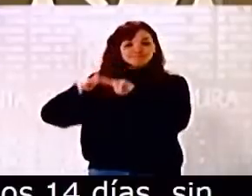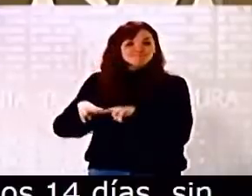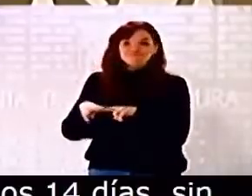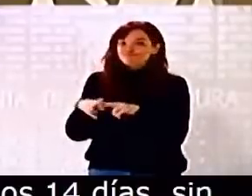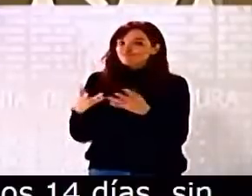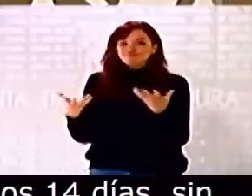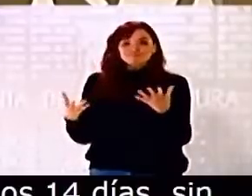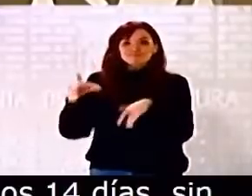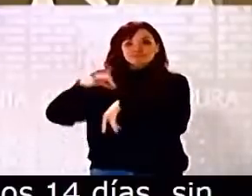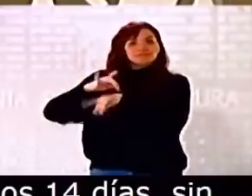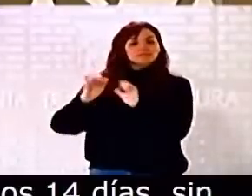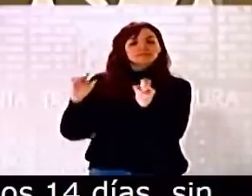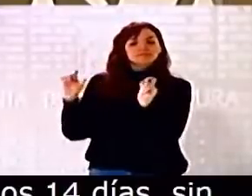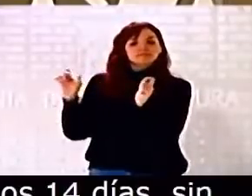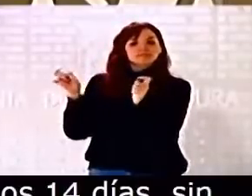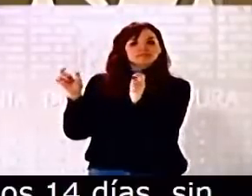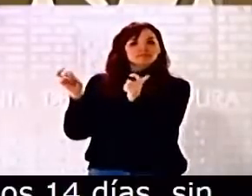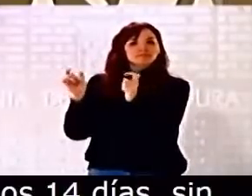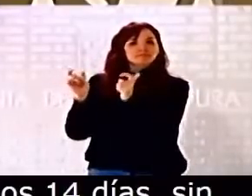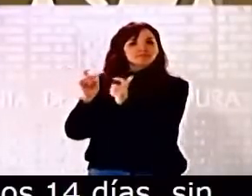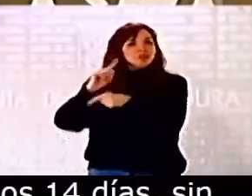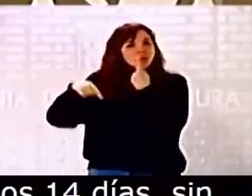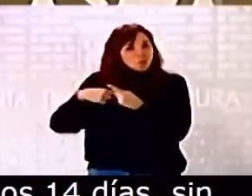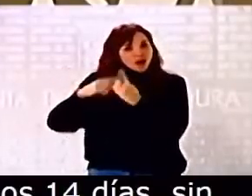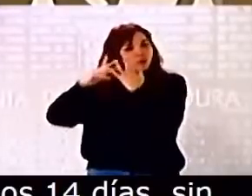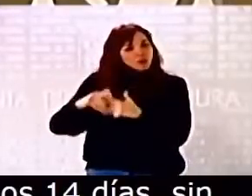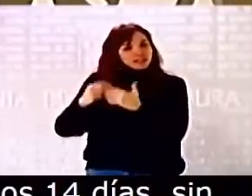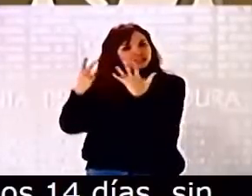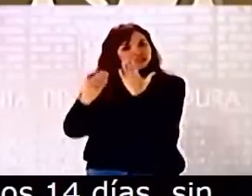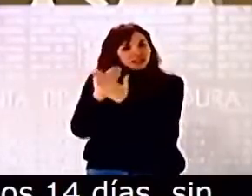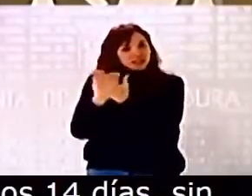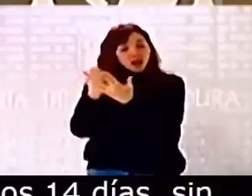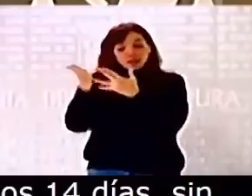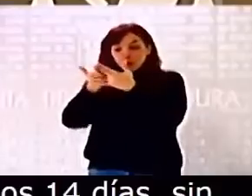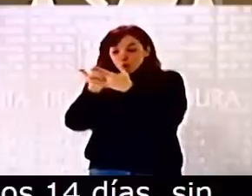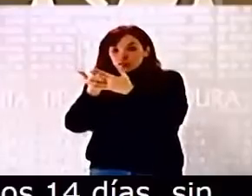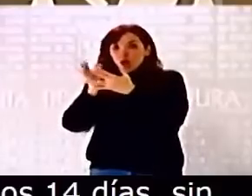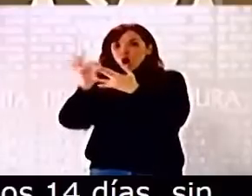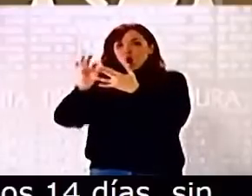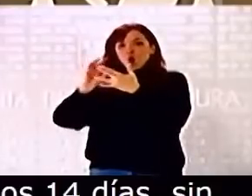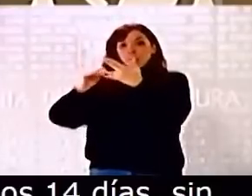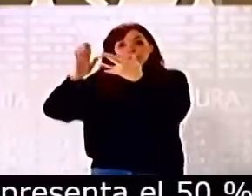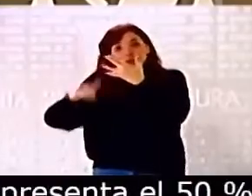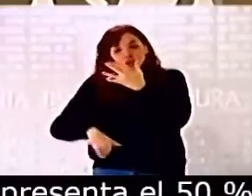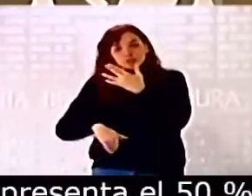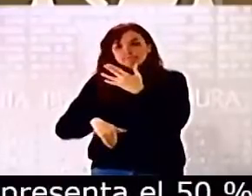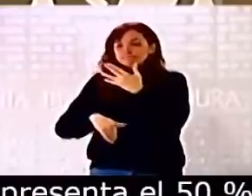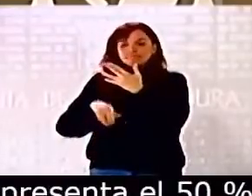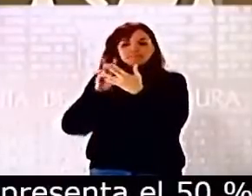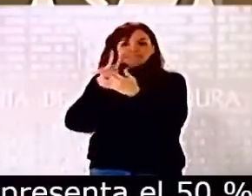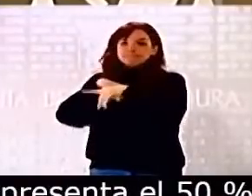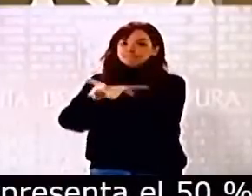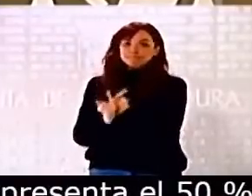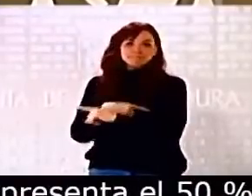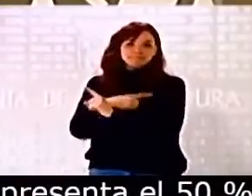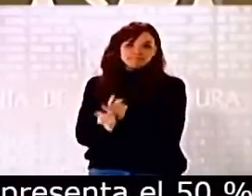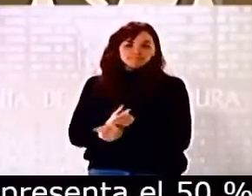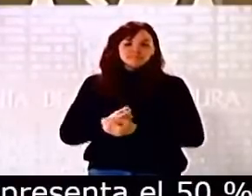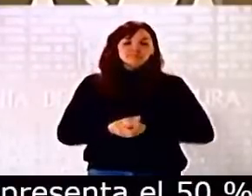que la incidencia acumulada a los 7 días representa el 50% o menos de la incidencia acumulada a los 14 días.